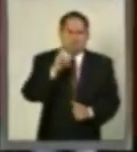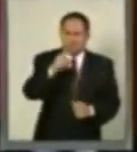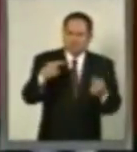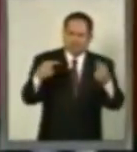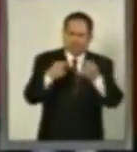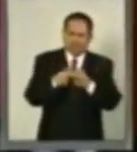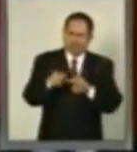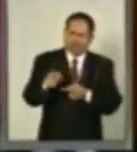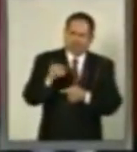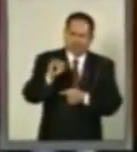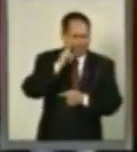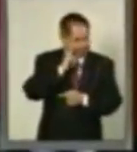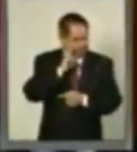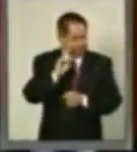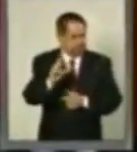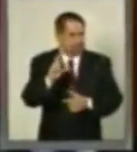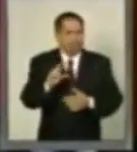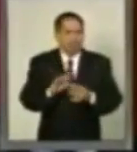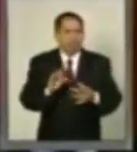contradicción.